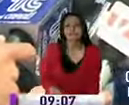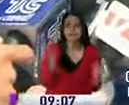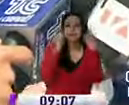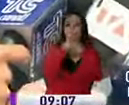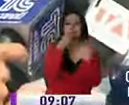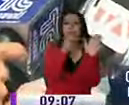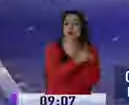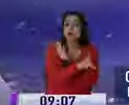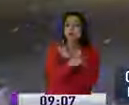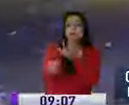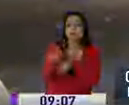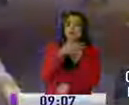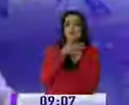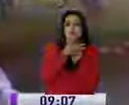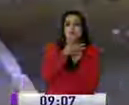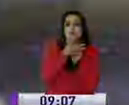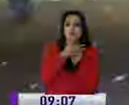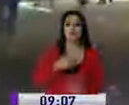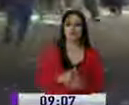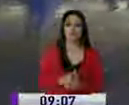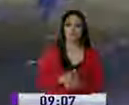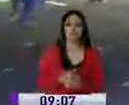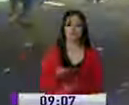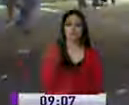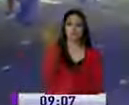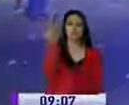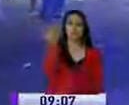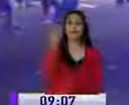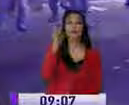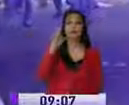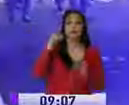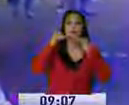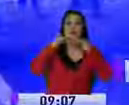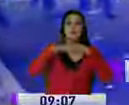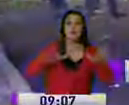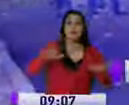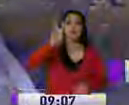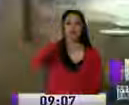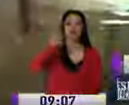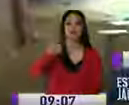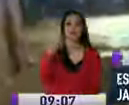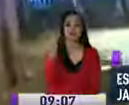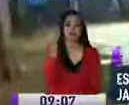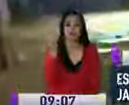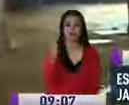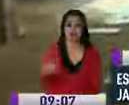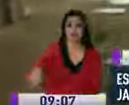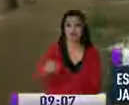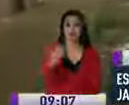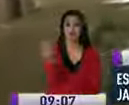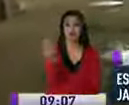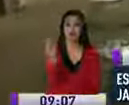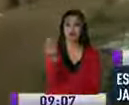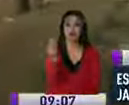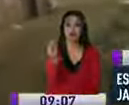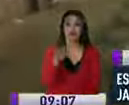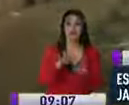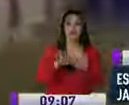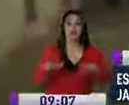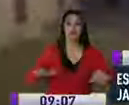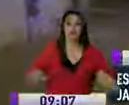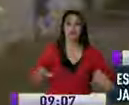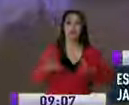había mucho miedo. Recordemos que el pasado 18 de septiembre del 2014, los jóvenes pertenecientes al Colegio